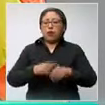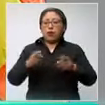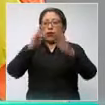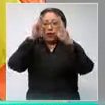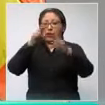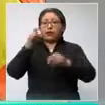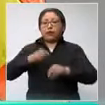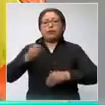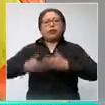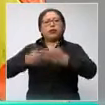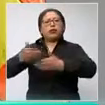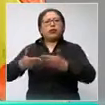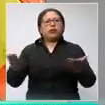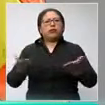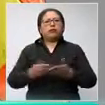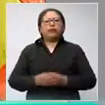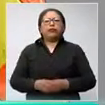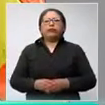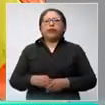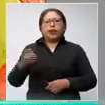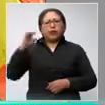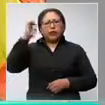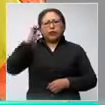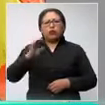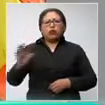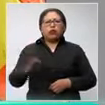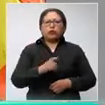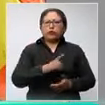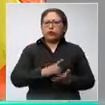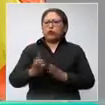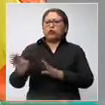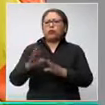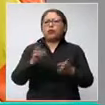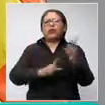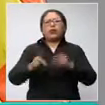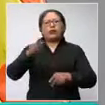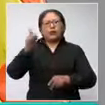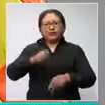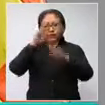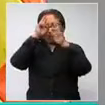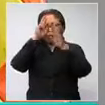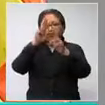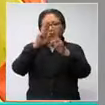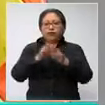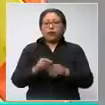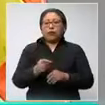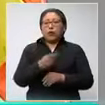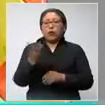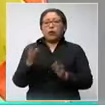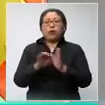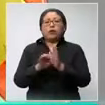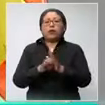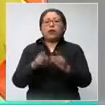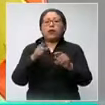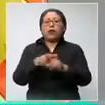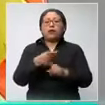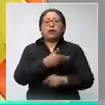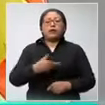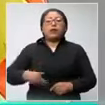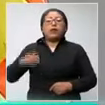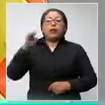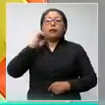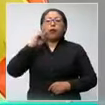el debido proceso y el Estado de Derecho. Yo no conozco que existan en este momento acciones presentadas contra el expresidente Evo